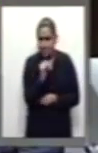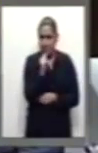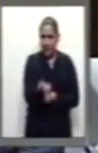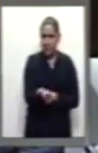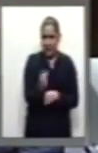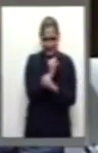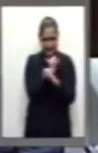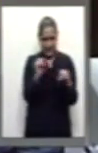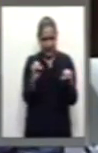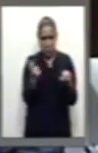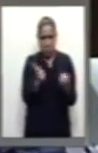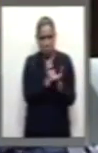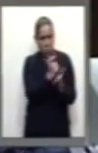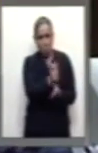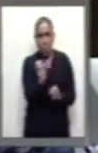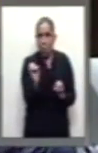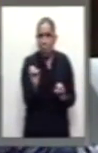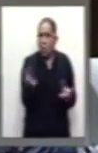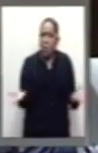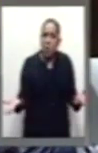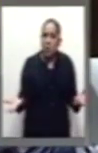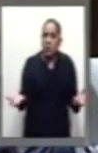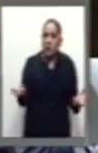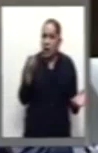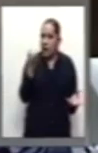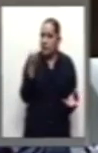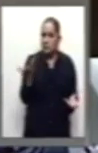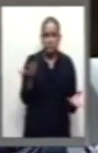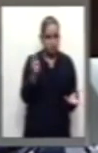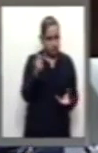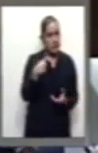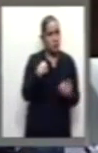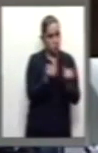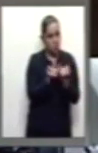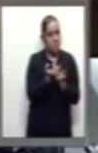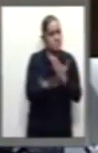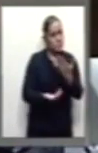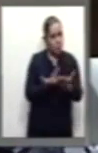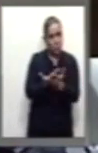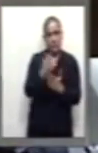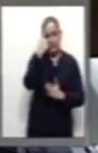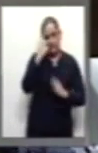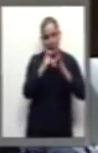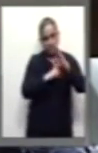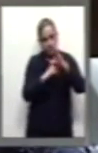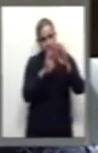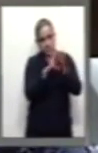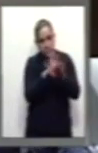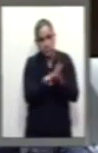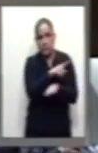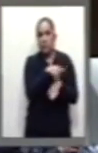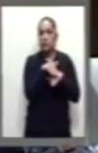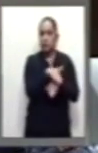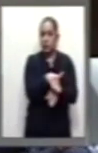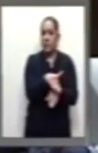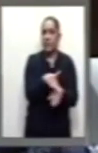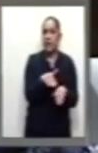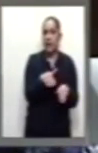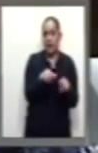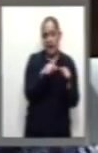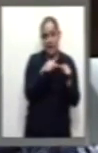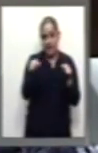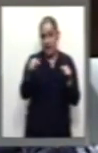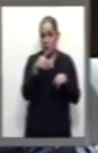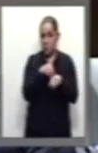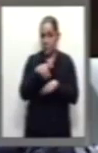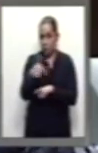0 pesos 0 centavos. Entonces, también tenemos una propuesta de modificación para la línea 12 y la línea